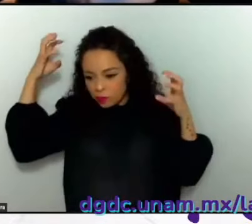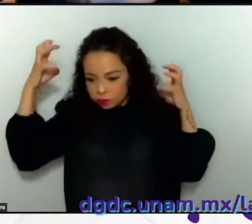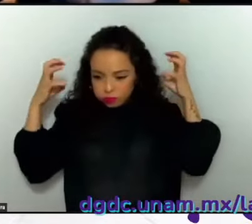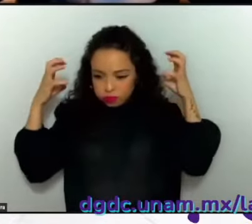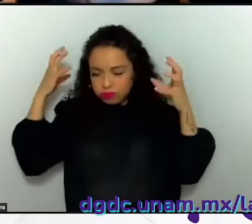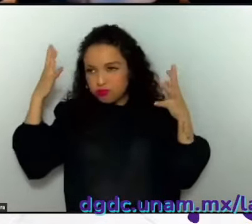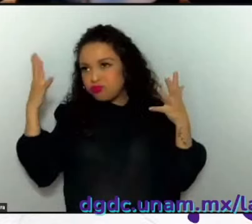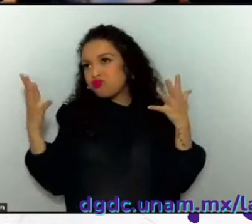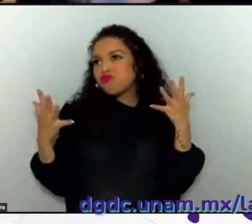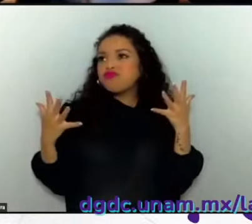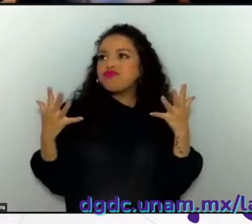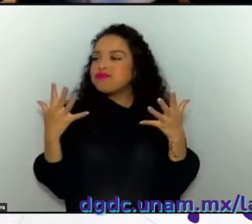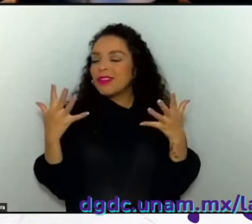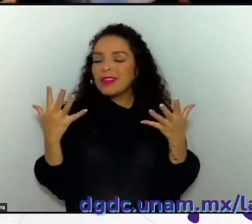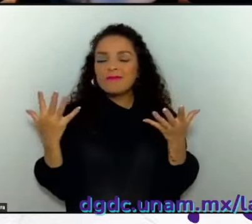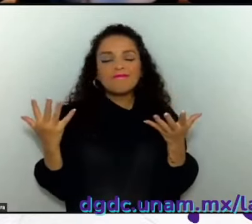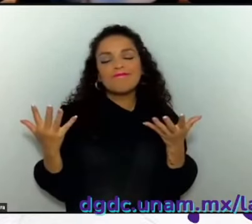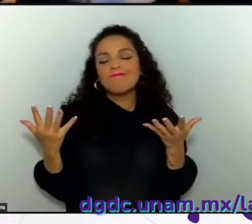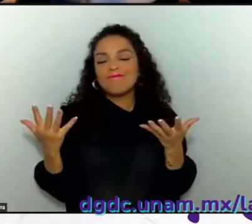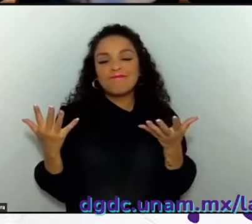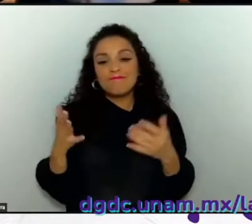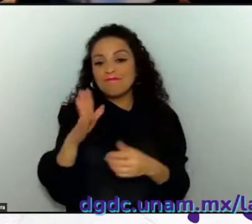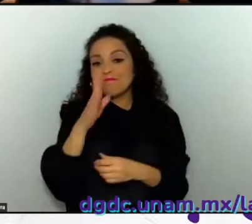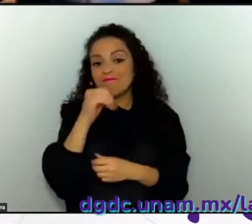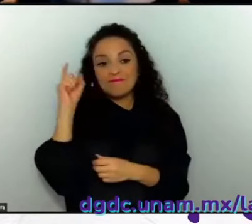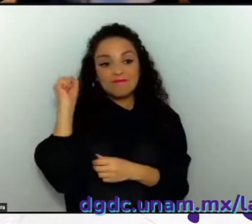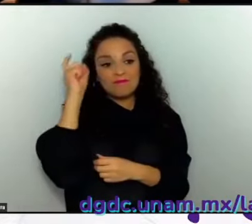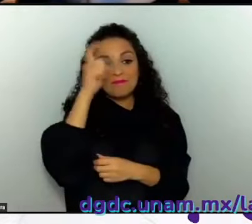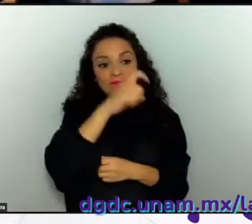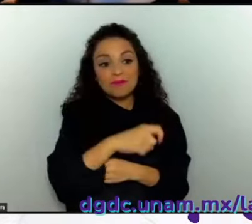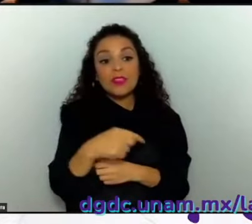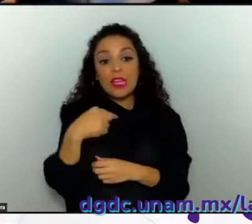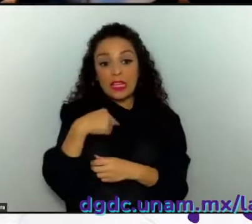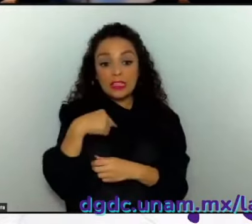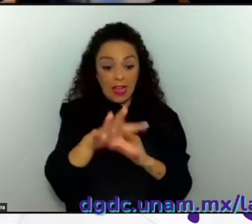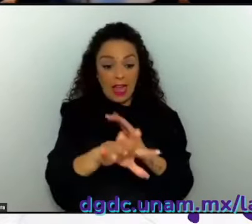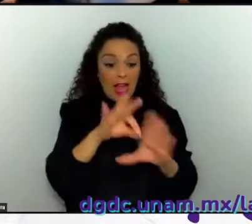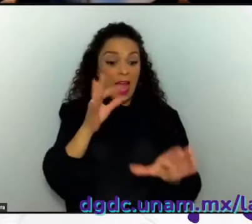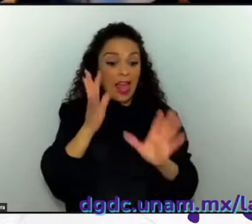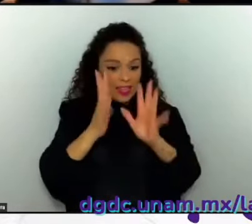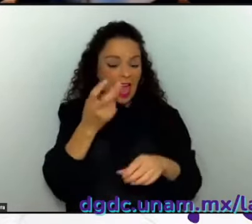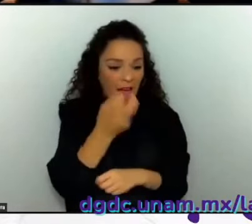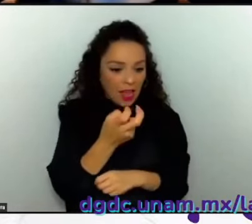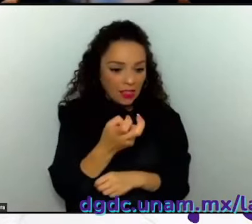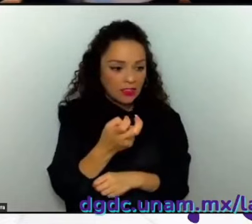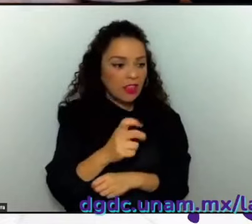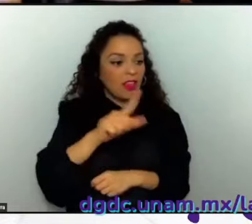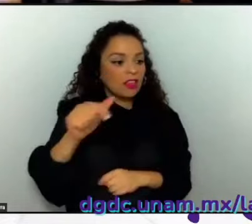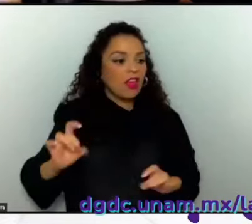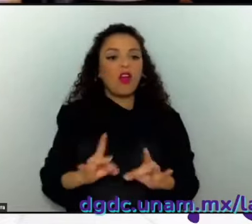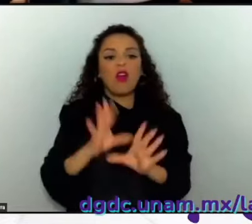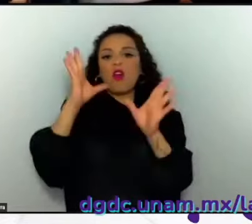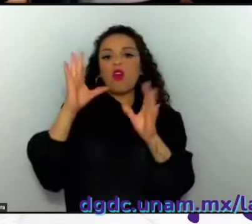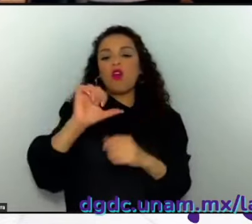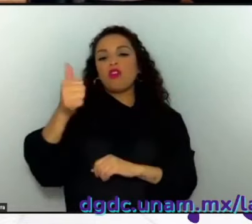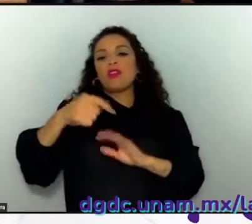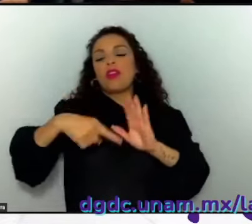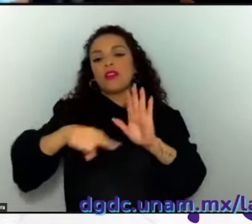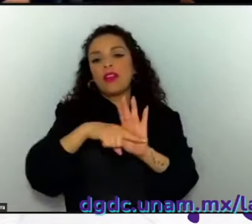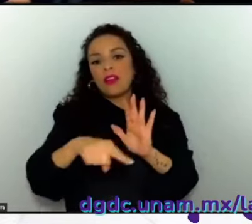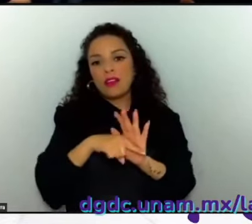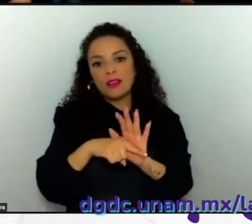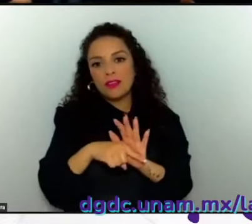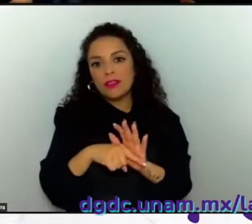cada vez que encuentro un argumento a favor, rápidamente aparece otro en contra, quiere decir, no encuentro un motivo claro, y ahí yo creo que está en la base del